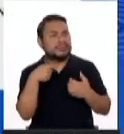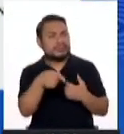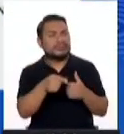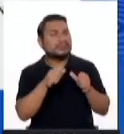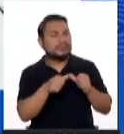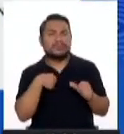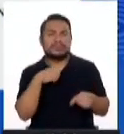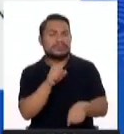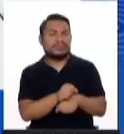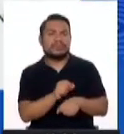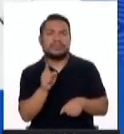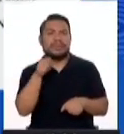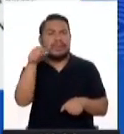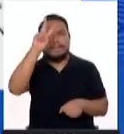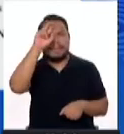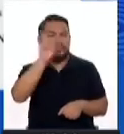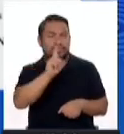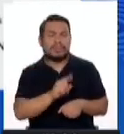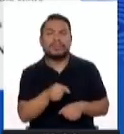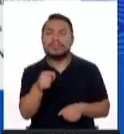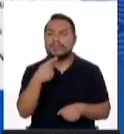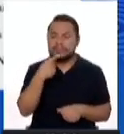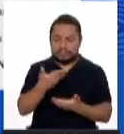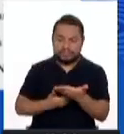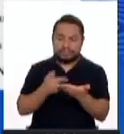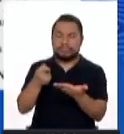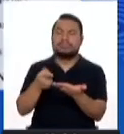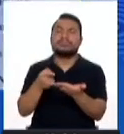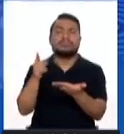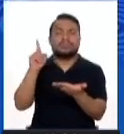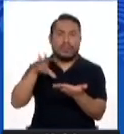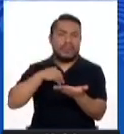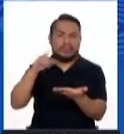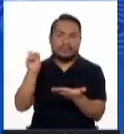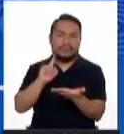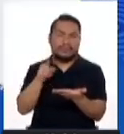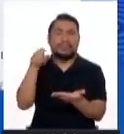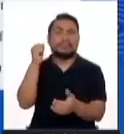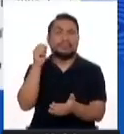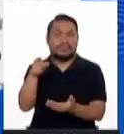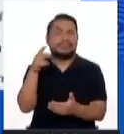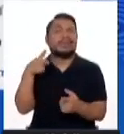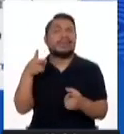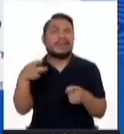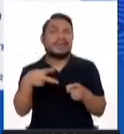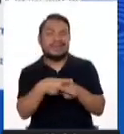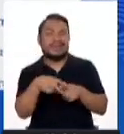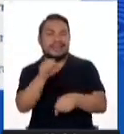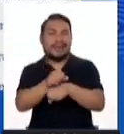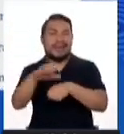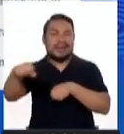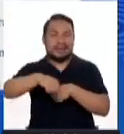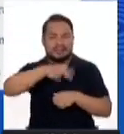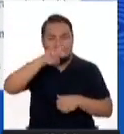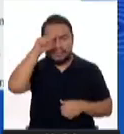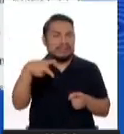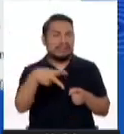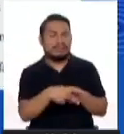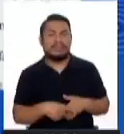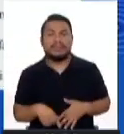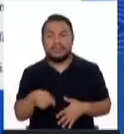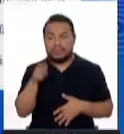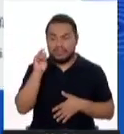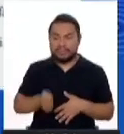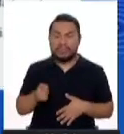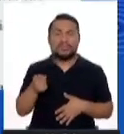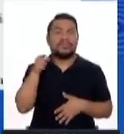Departamento de Estado en Estados Unidos a fin de evitar su detención y extradición en el marco del caso Ecoteva. La jueza principal